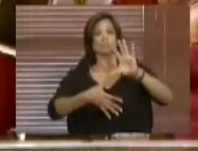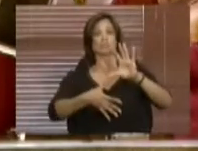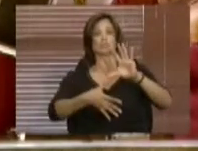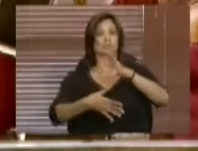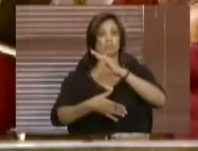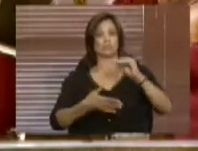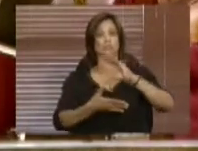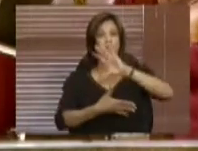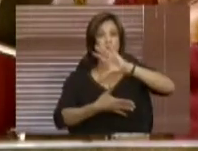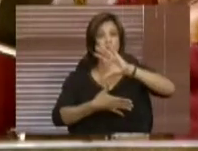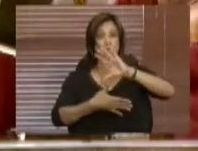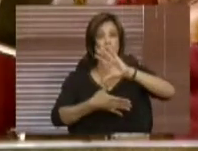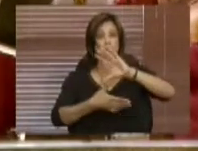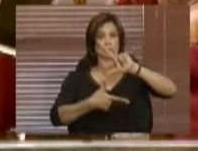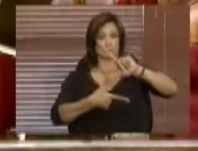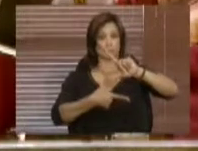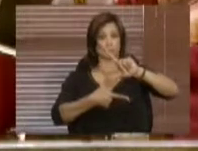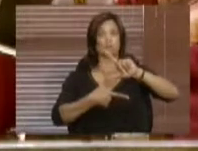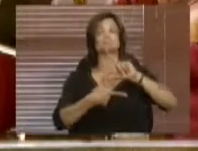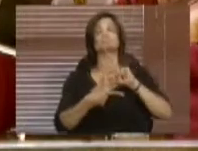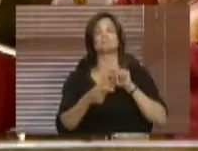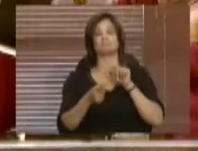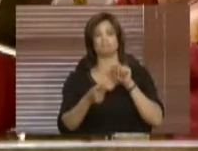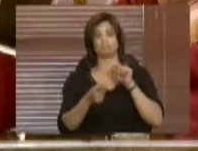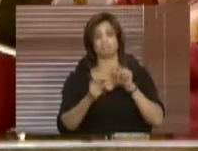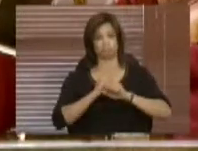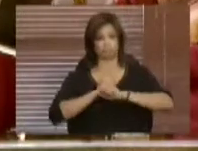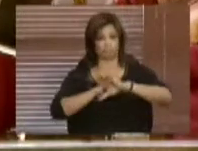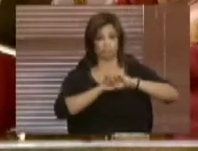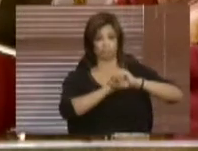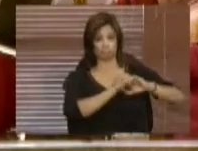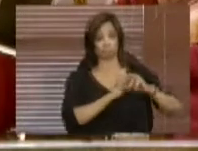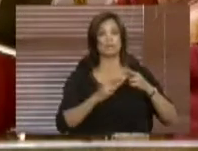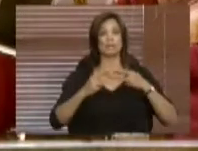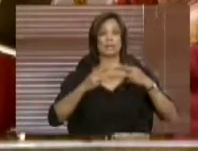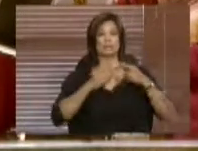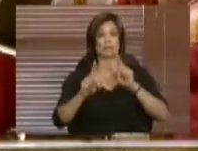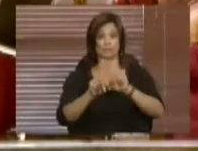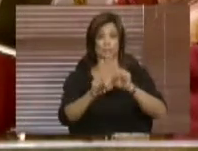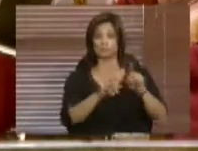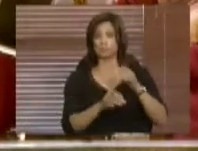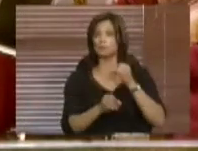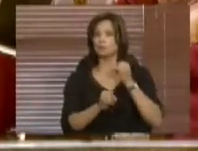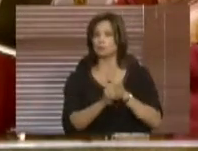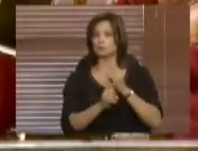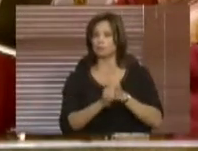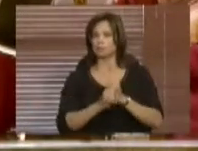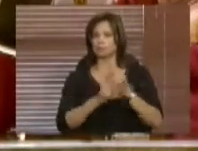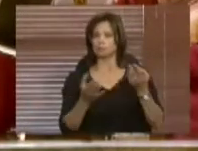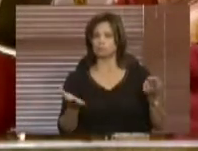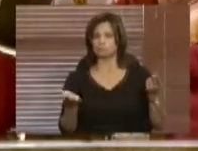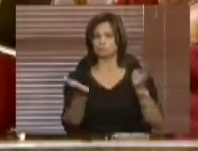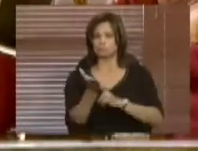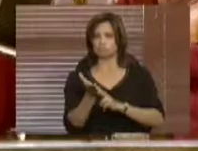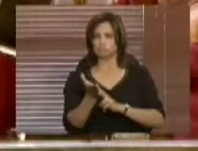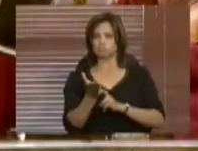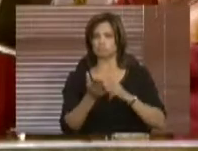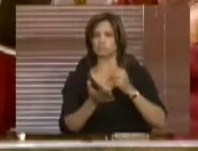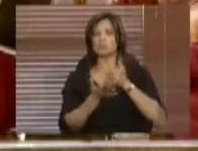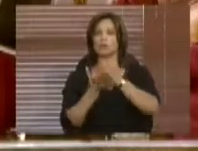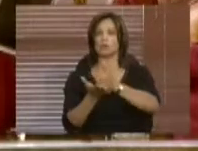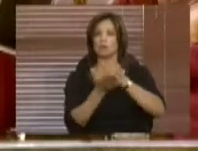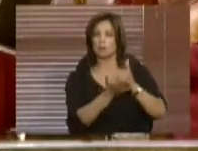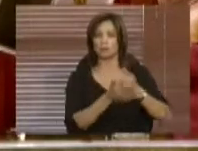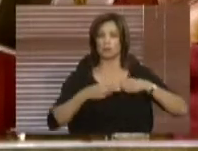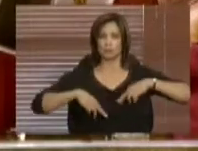y Centroamérica. En aras de la promoción de las relaciones interinstitucionales, firmamos convenios de cooperación con